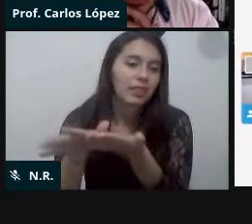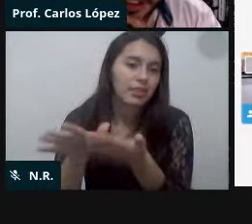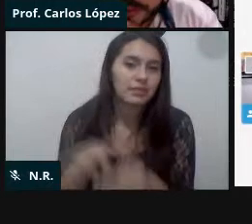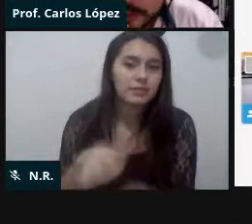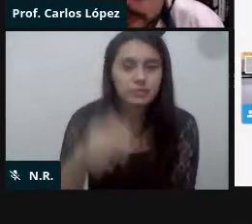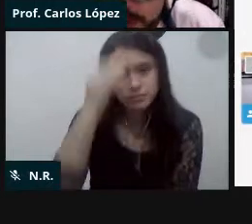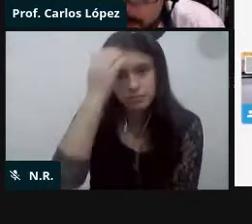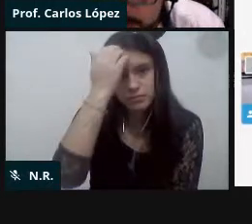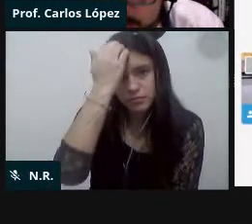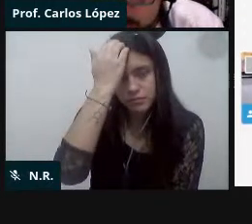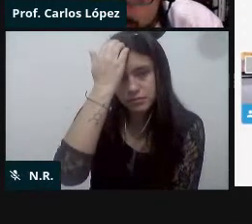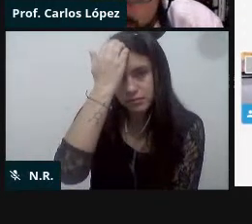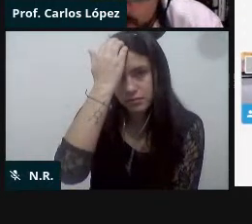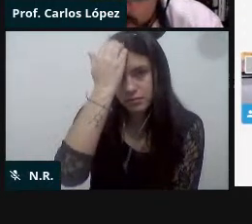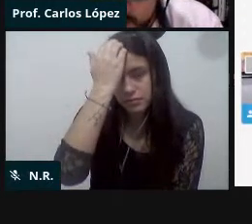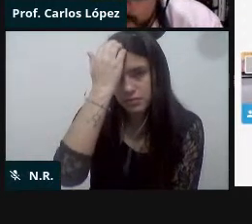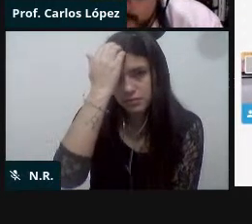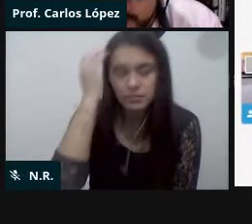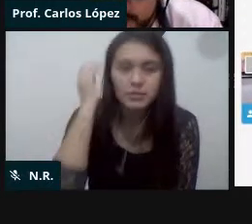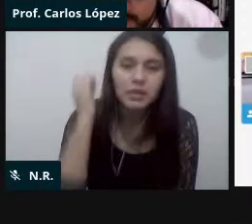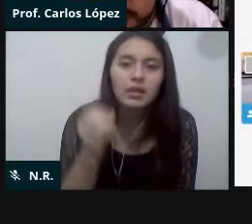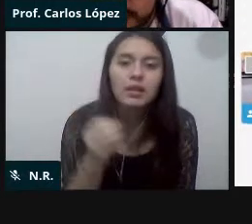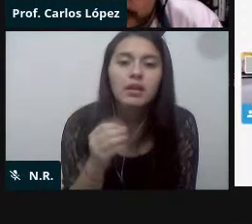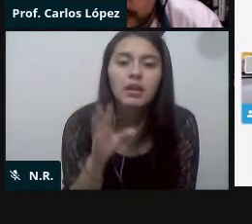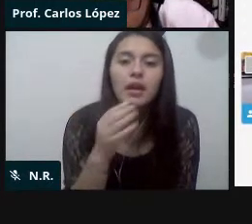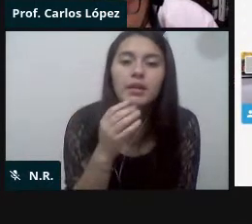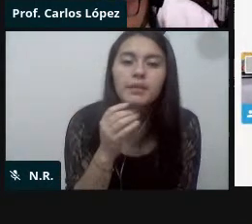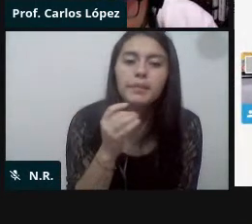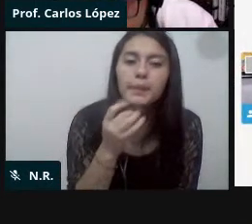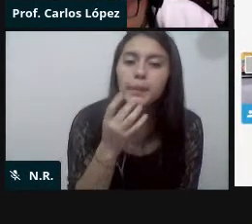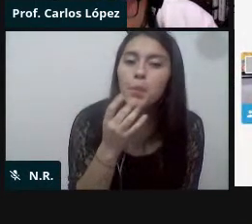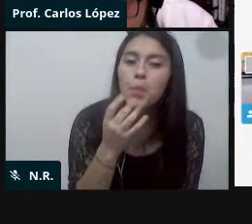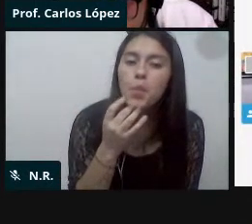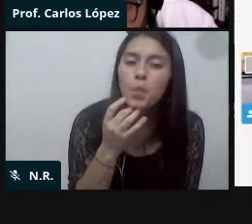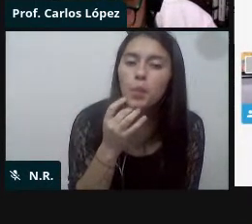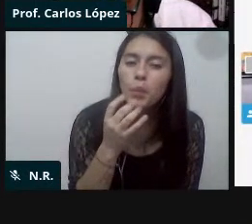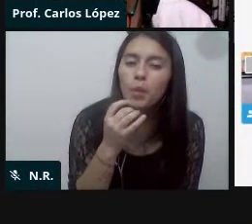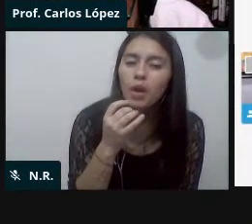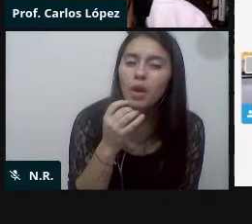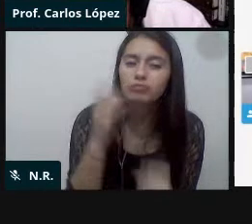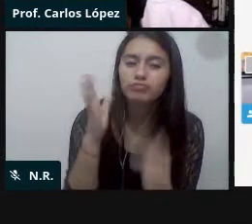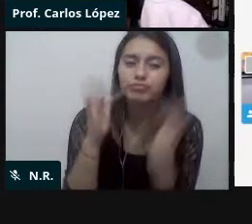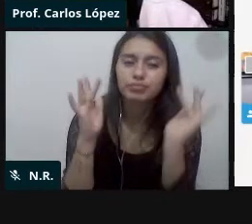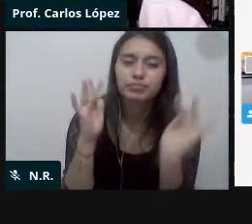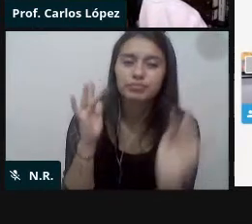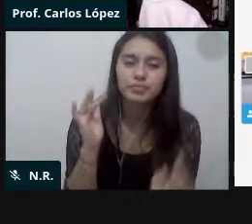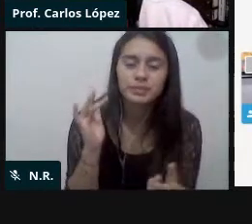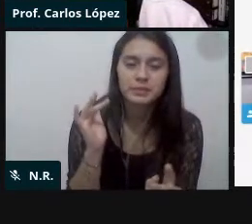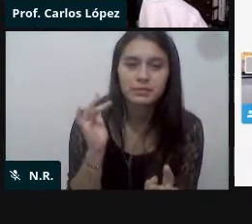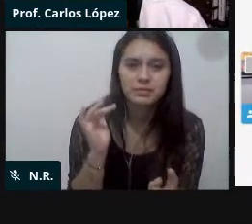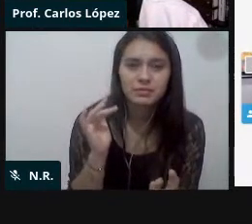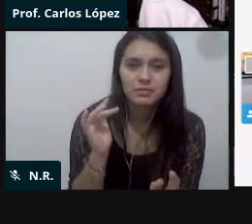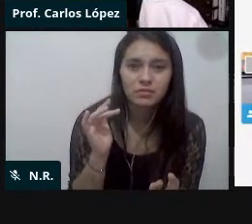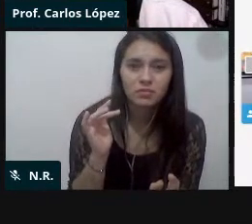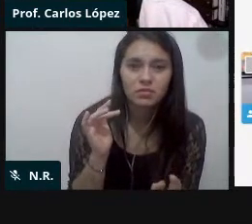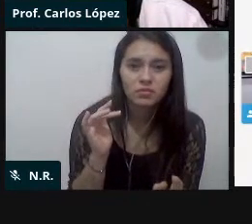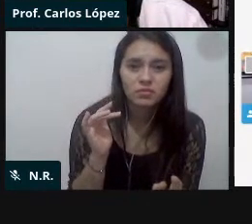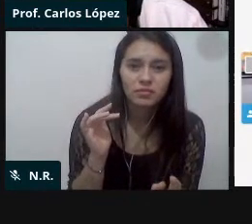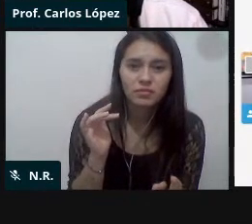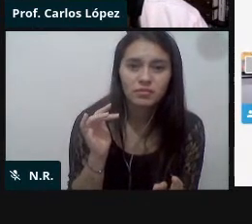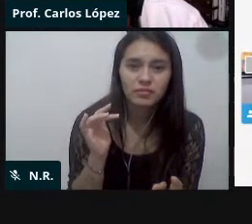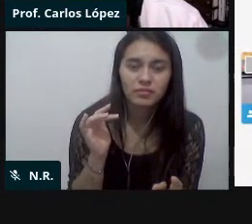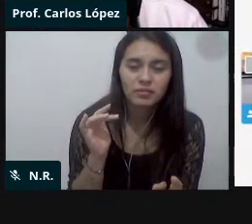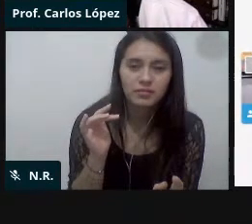Aquí, fucsia. Fucsia, bueno, espere a ver. Recuerde, ¿cuál? George, ayúdeme ahí que soy daltónico. ¿Cuál es? Fucsia a la